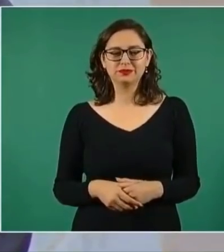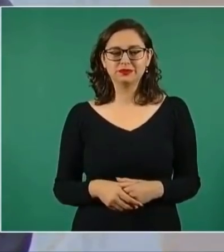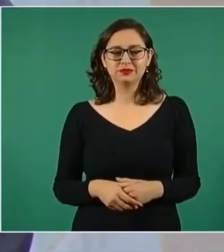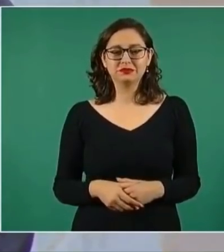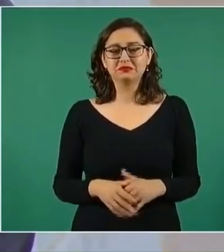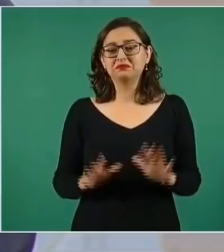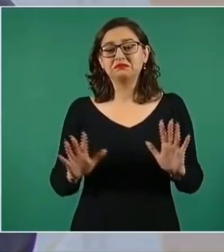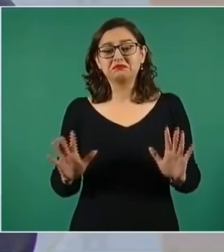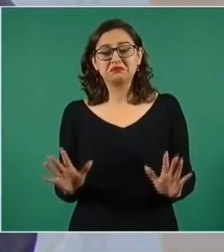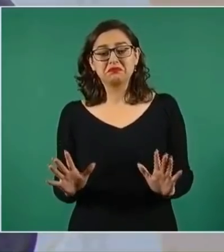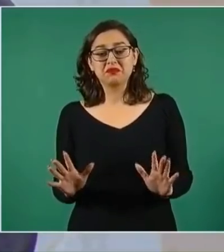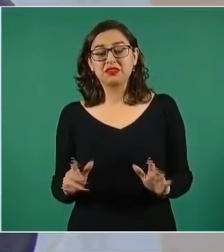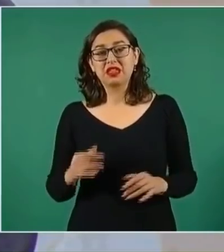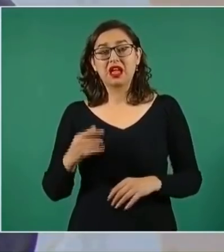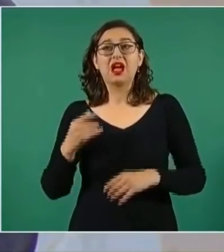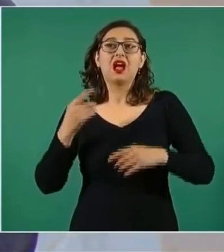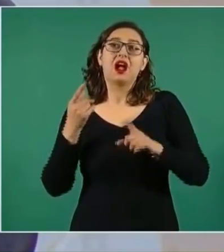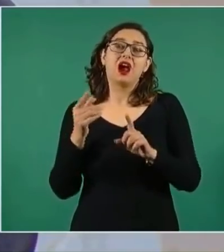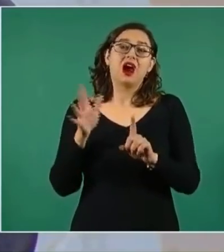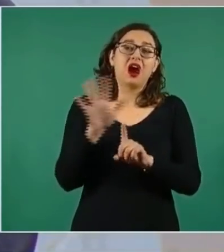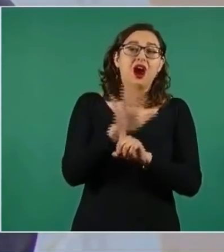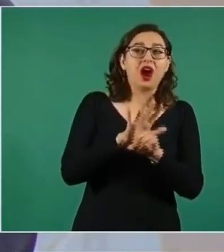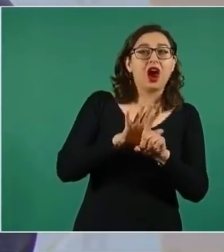Puede matizarse,